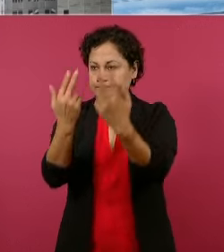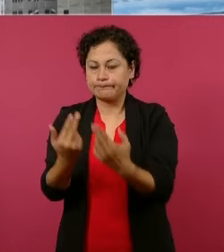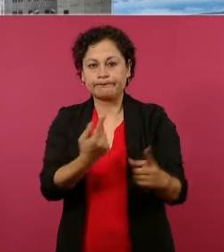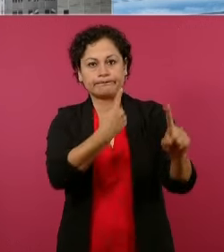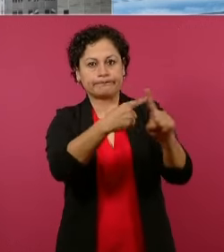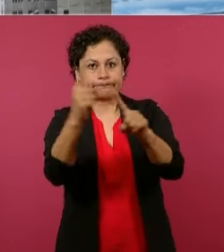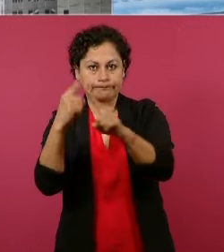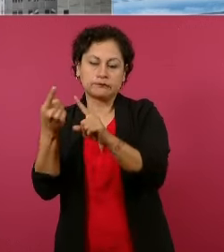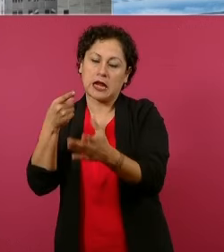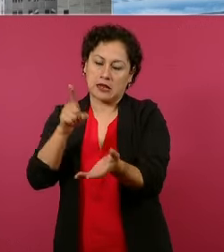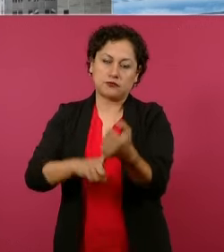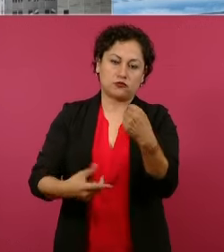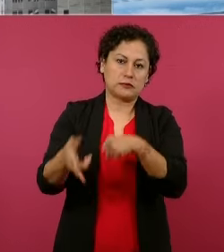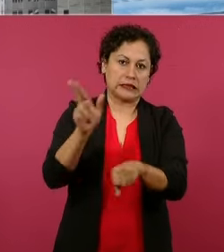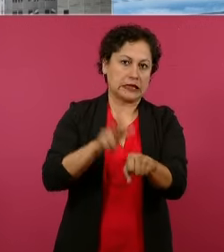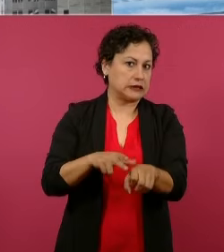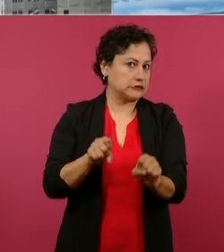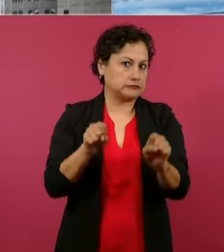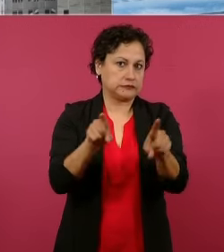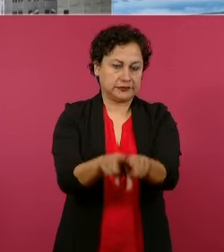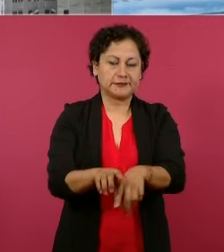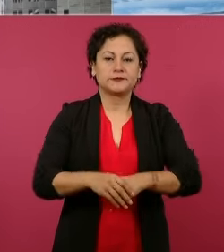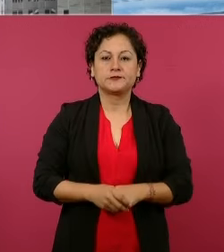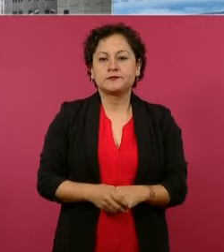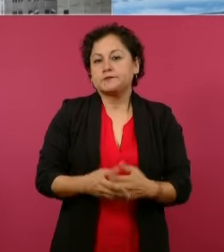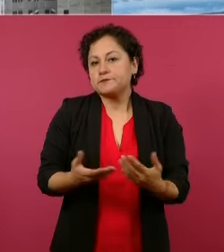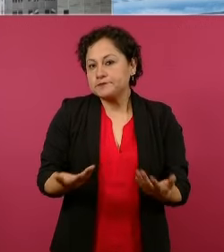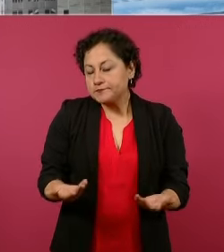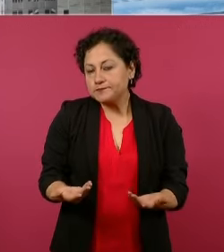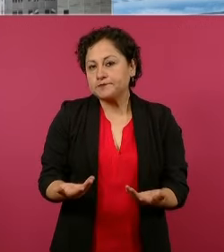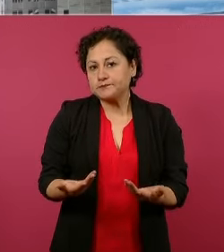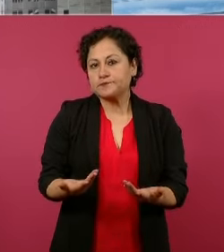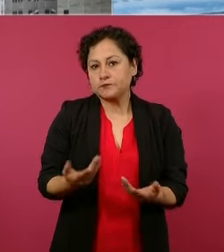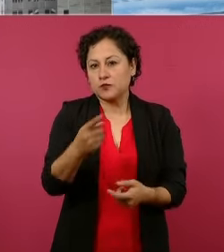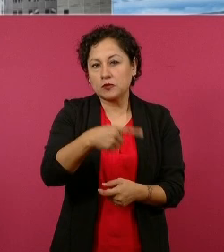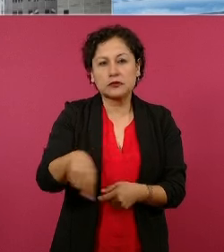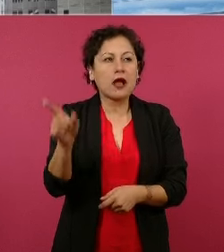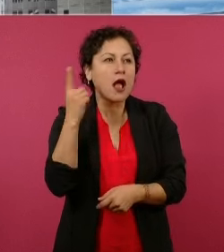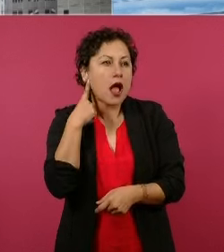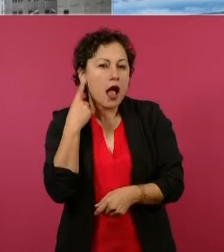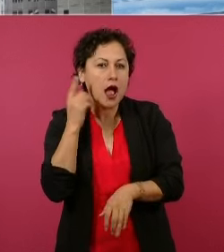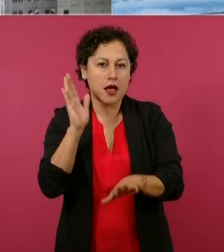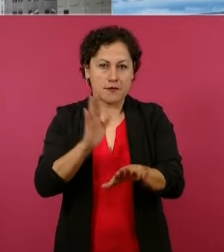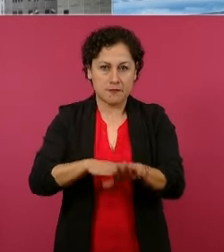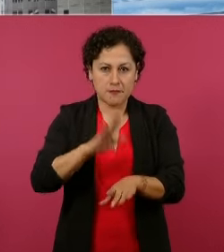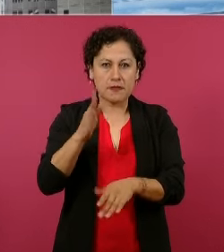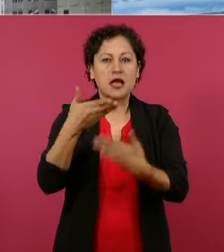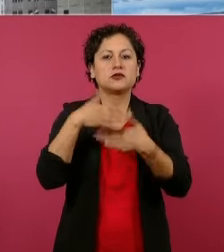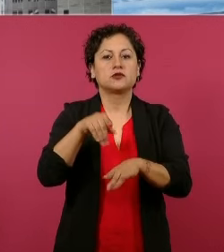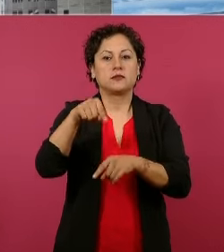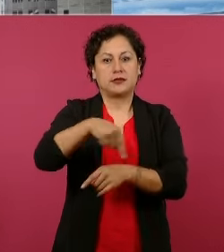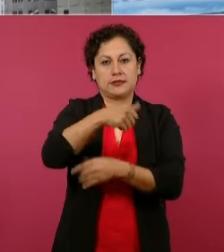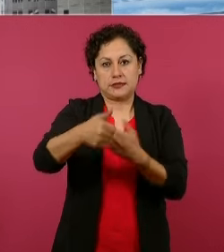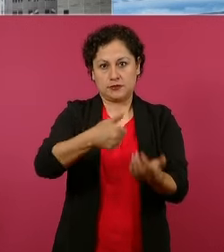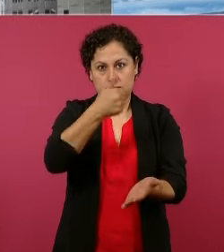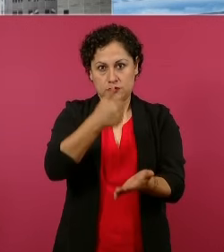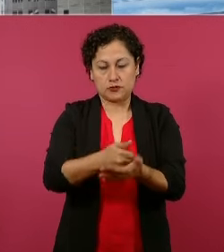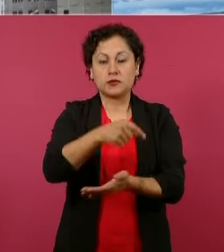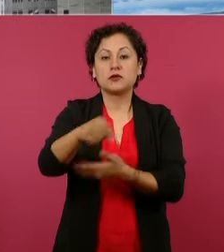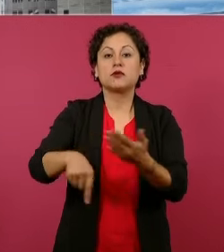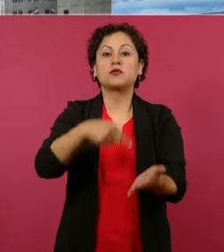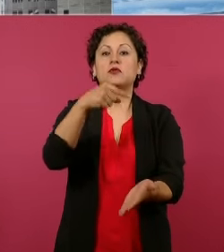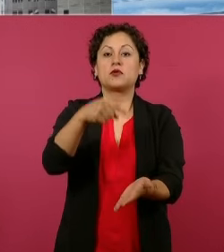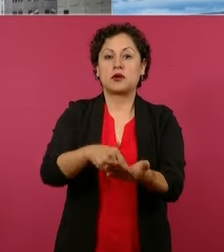los en los hospitales y el caso eh quizá más de los más conocidos aquí en la ciudad es el del hospital general Regional